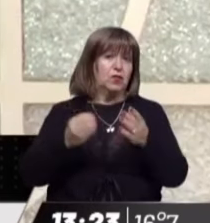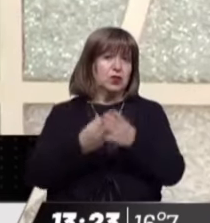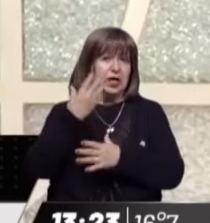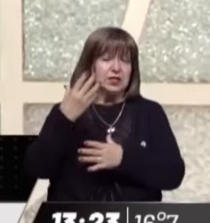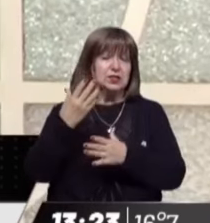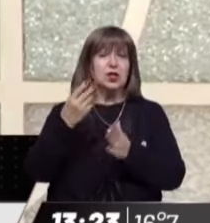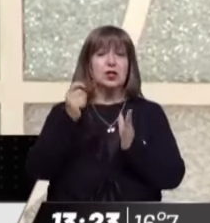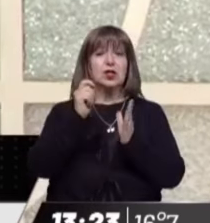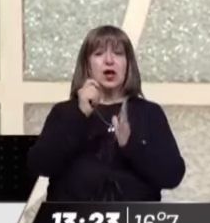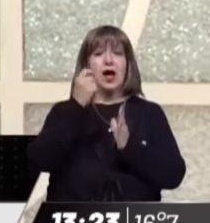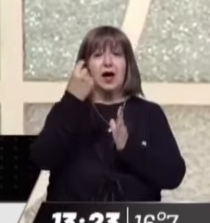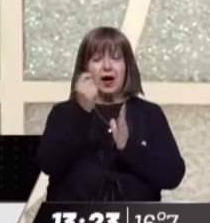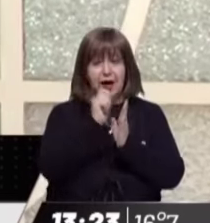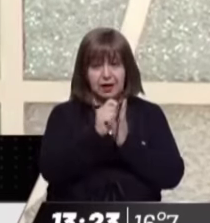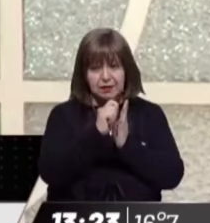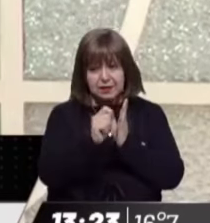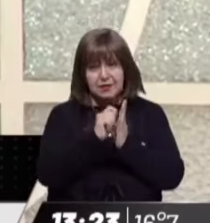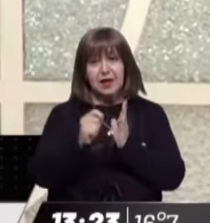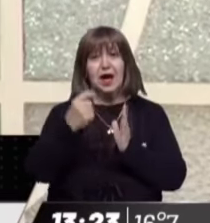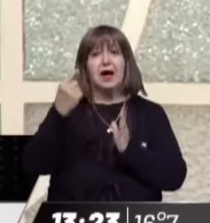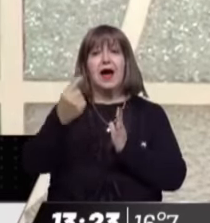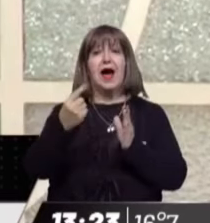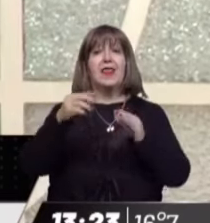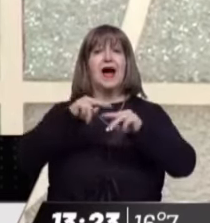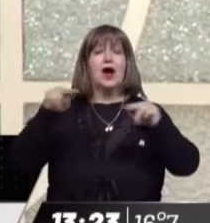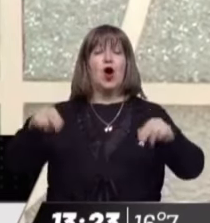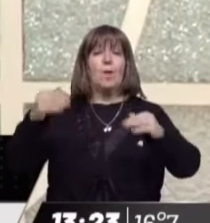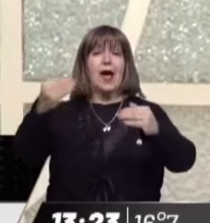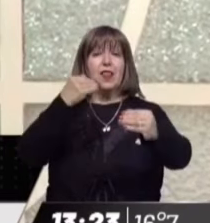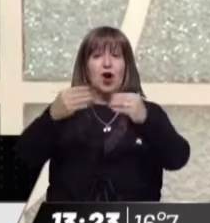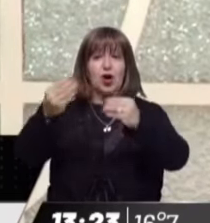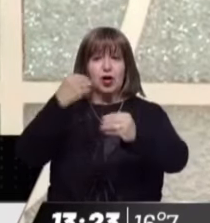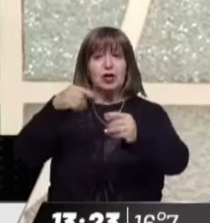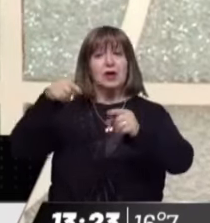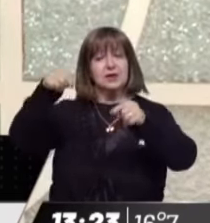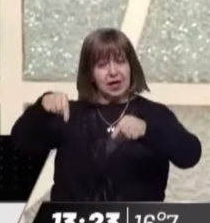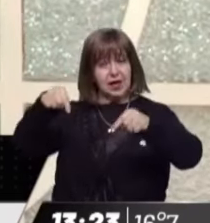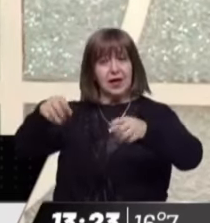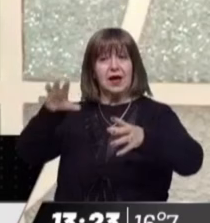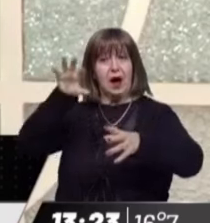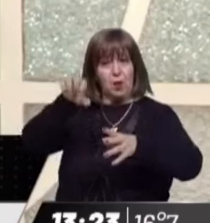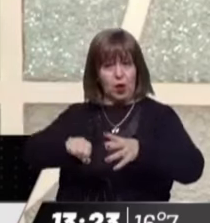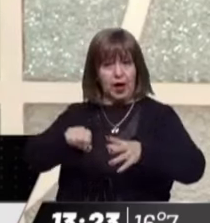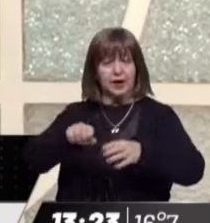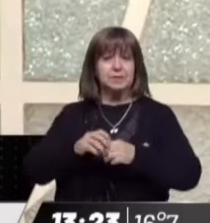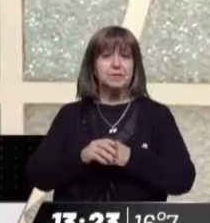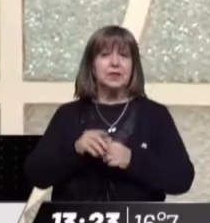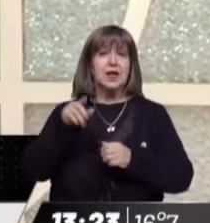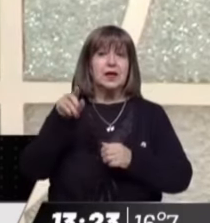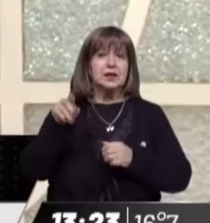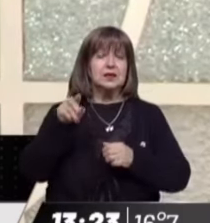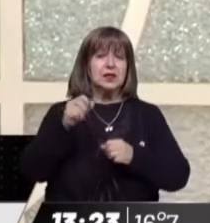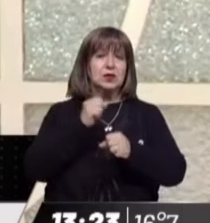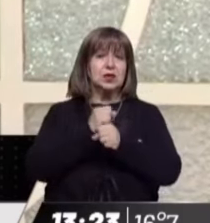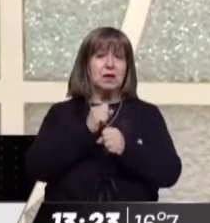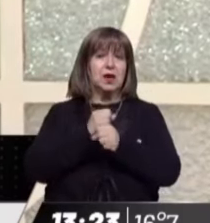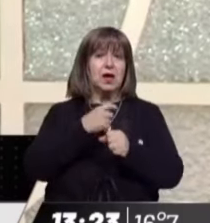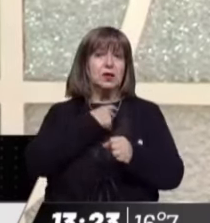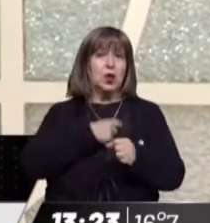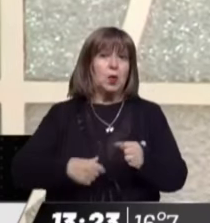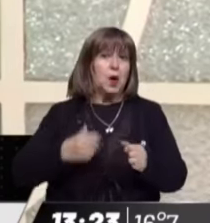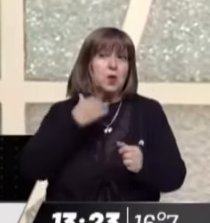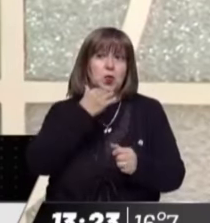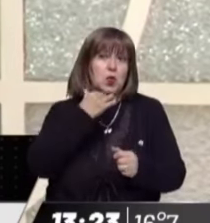método, una minoría, valga la redundancia, muy pequeña va a poder retirar. Y después, si ellos están trabajando o no con el gobierno provincial,